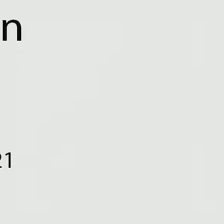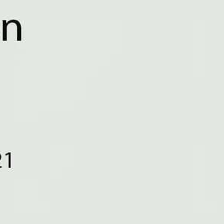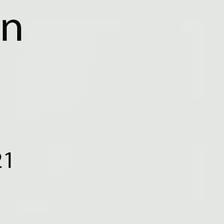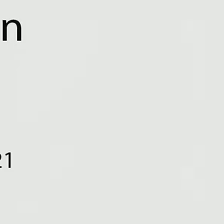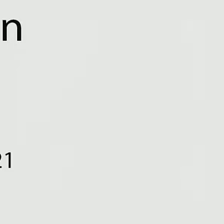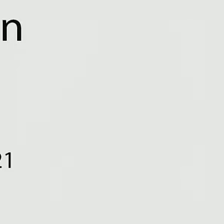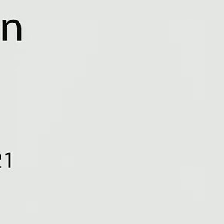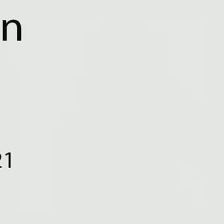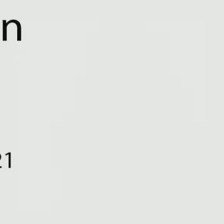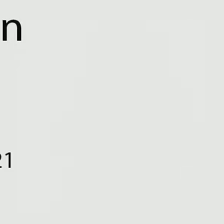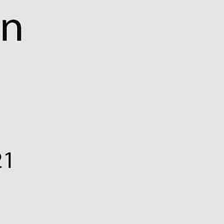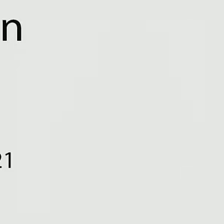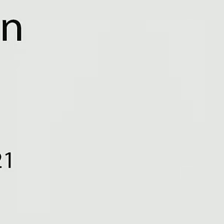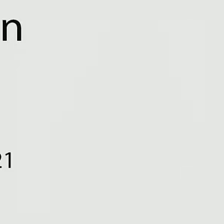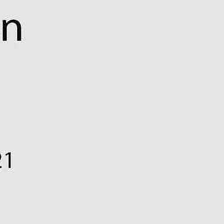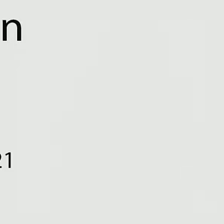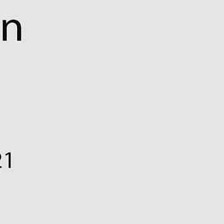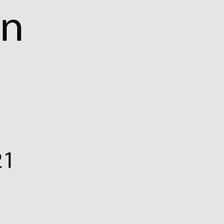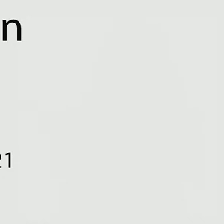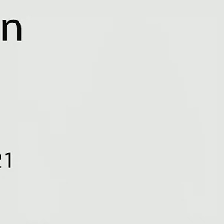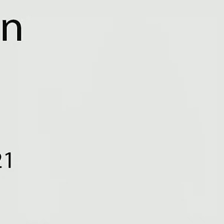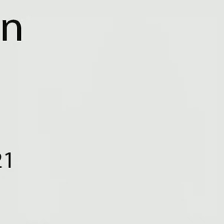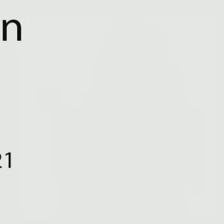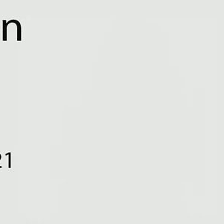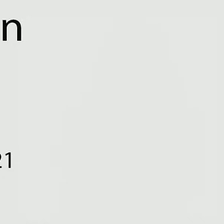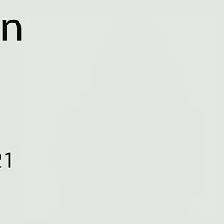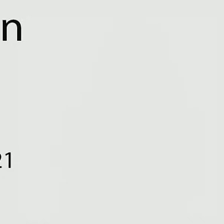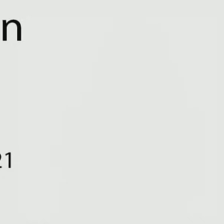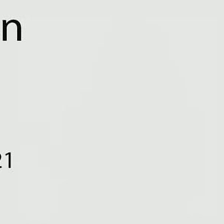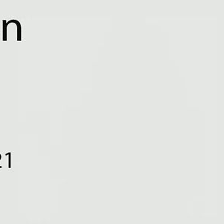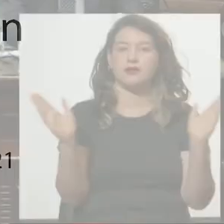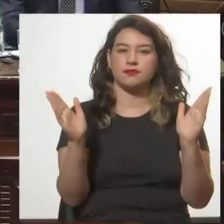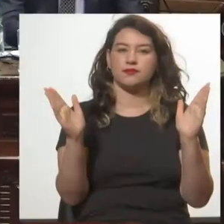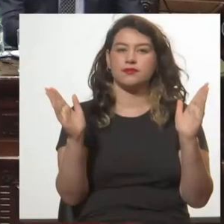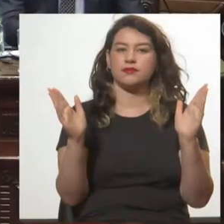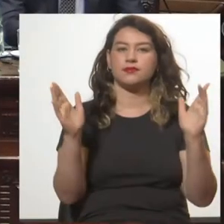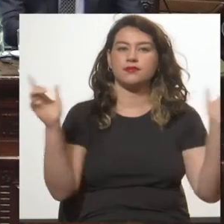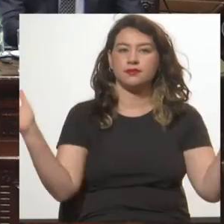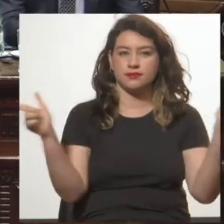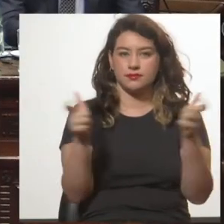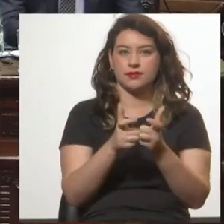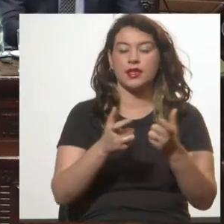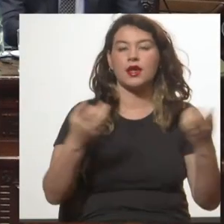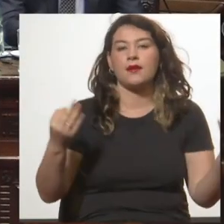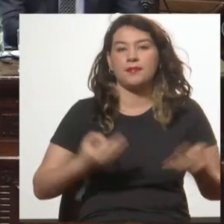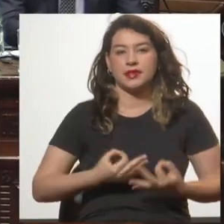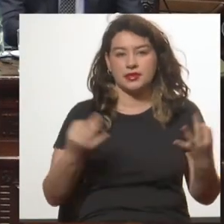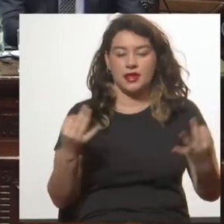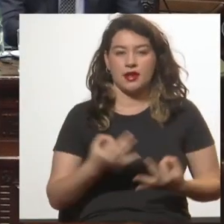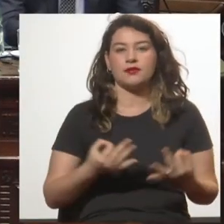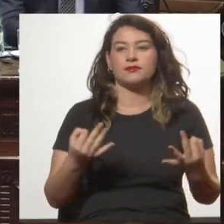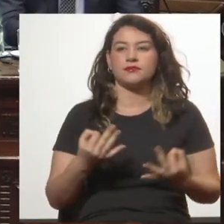muy buenos días vamos a dar inicio a la sesión extraordinaria